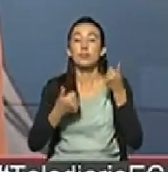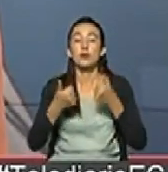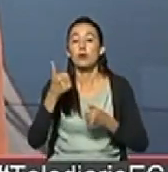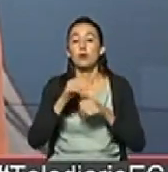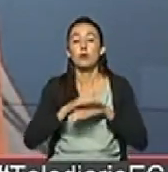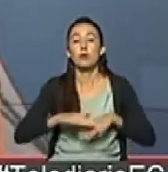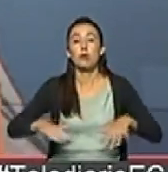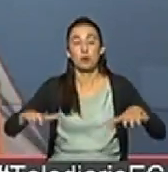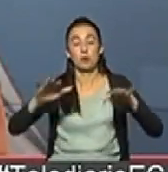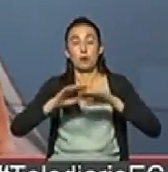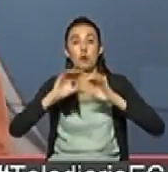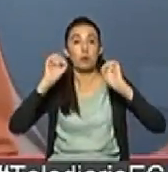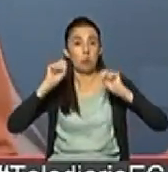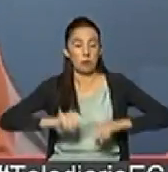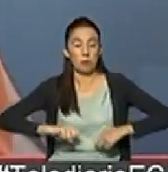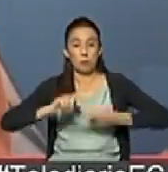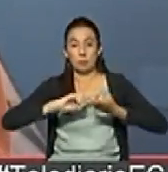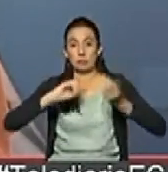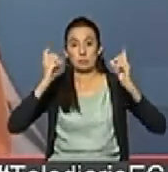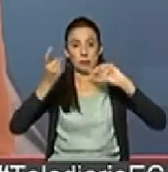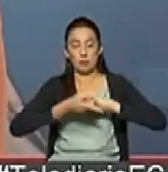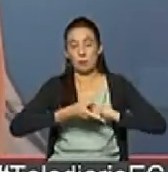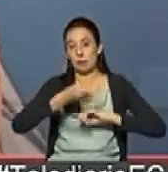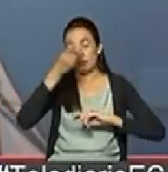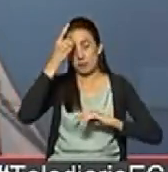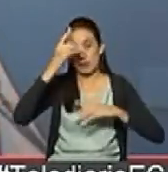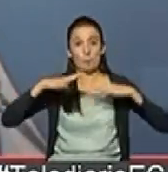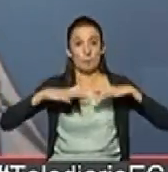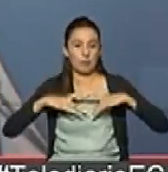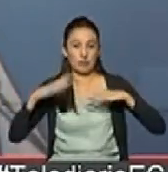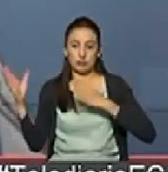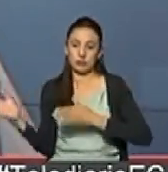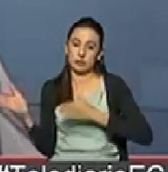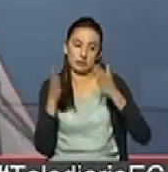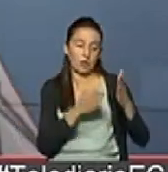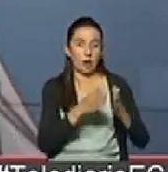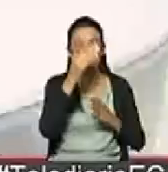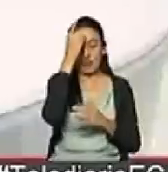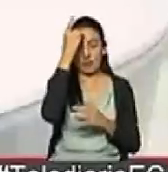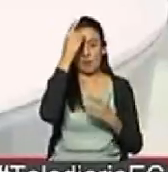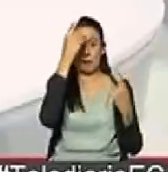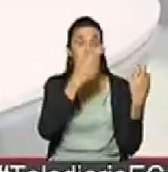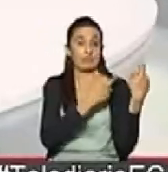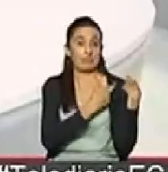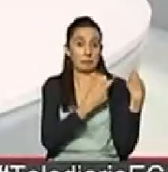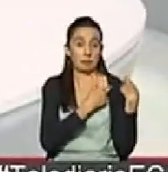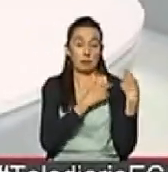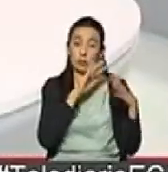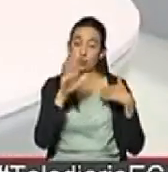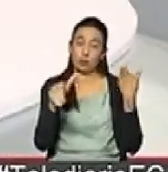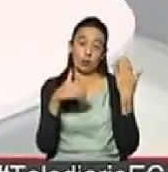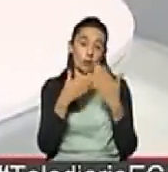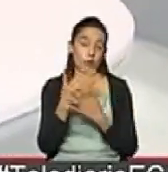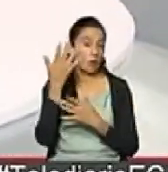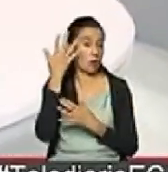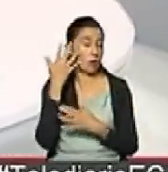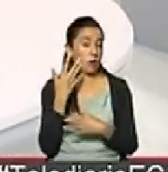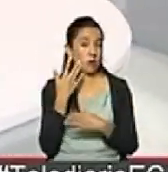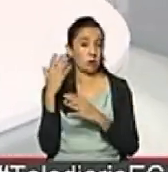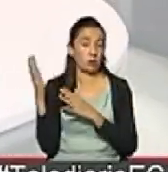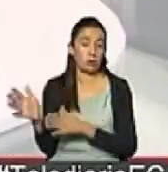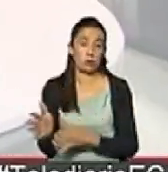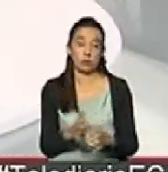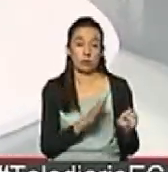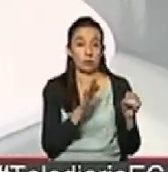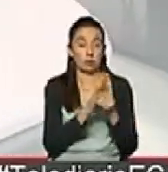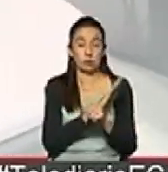para pues cambiarles de esa rutina de las vacaciones a la responsabilidad de tener tareas tal vez todos los días? Y a veces pues les mandan bastante